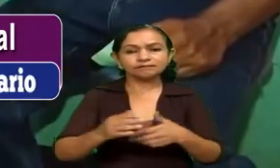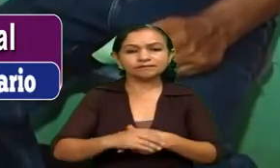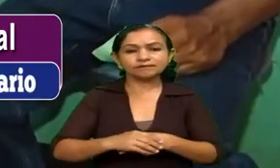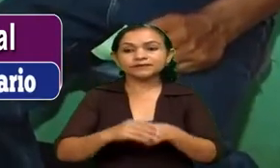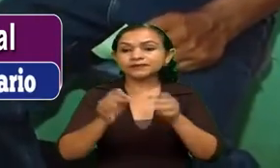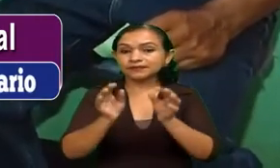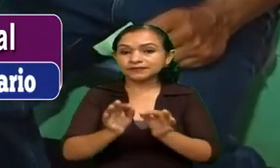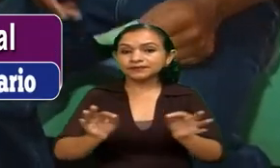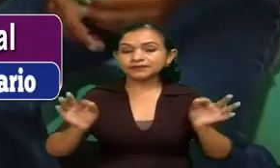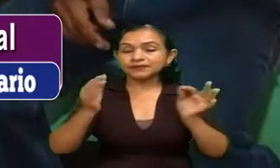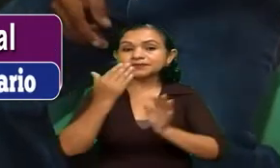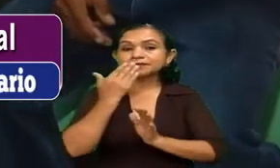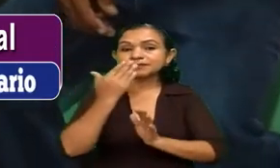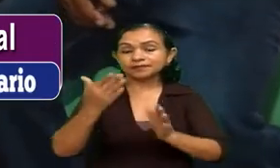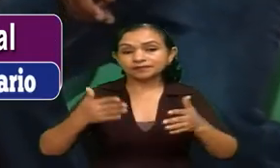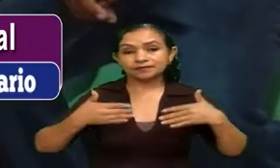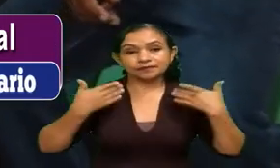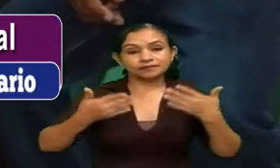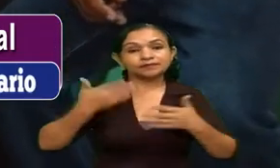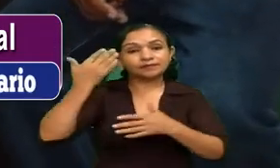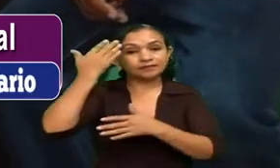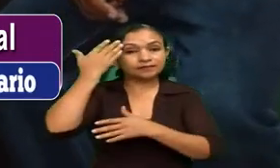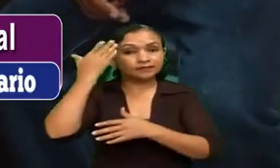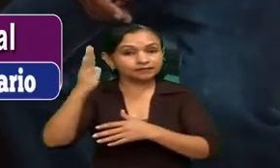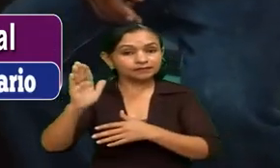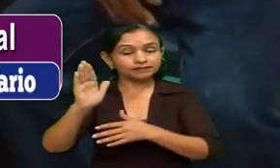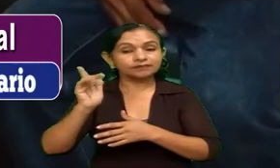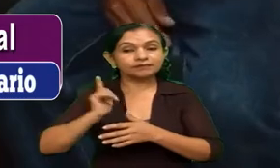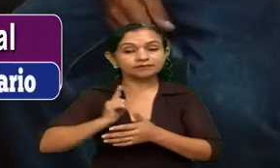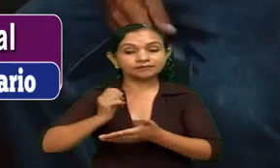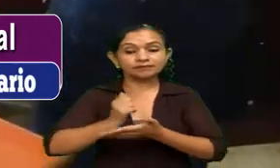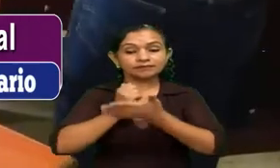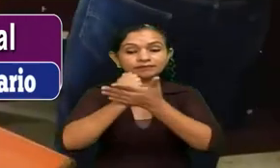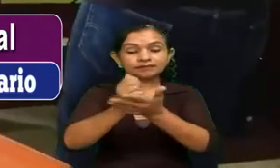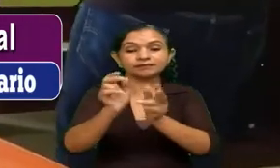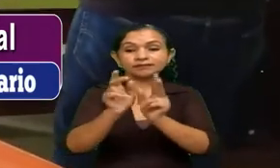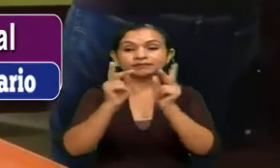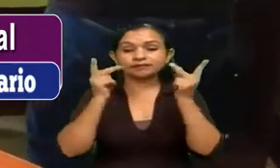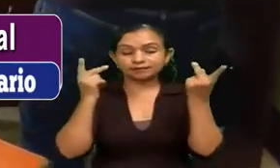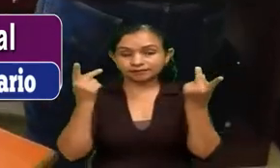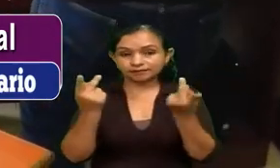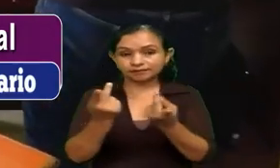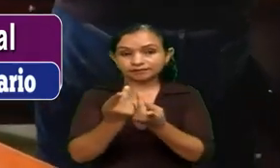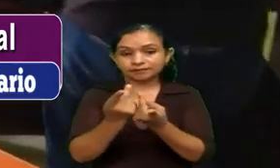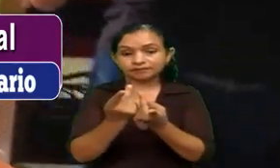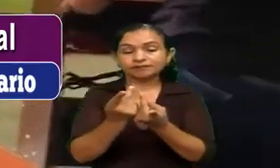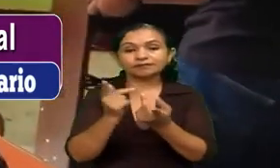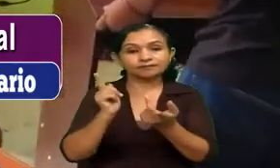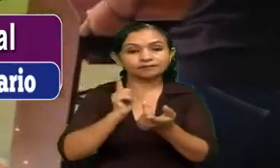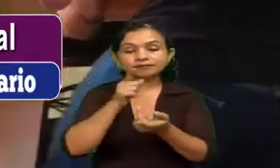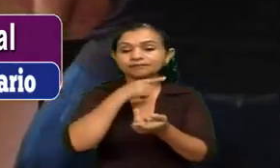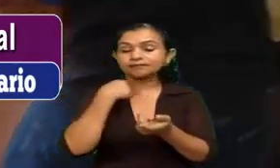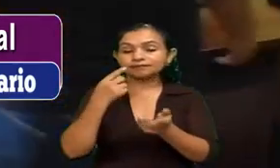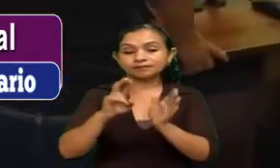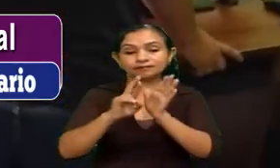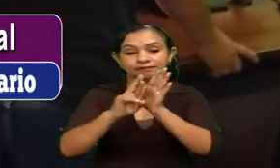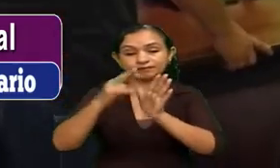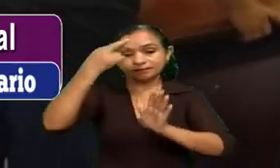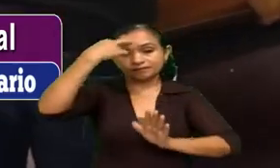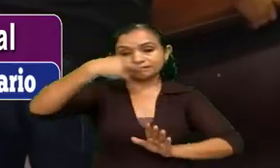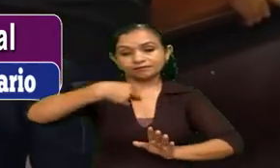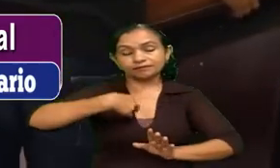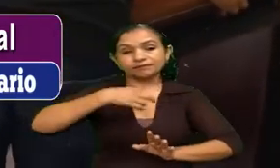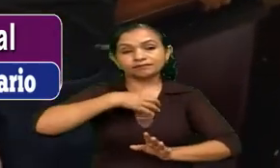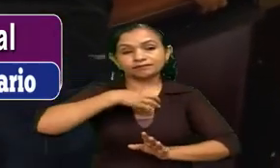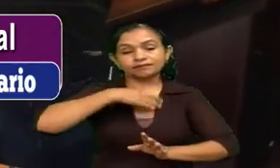Eso es una gran satisfacción, saber que le estamos sirviendo a nuestro pueblo, que le estamos cumpliendo. Es que esa es la responsabilidad que tenemos como